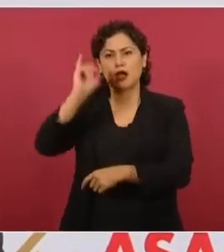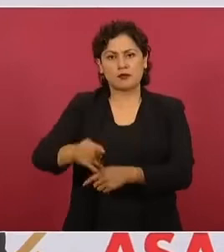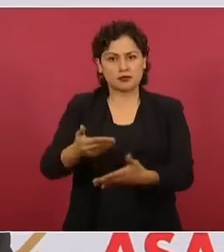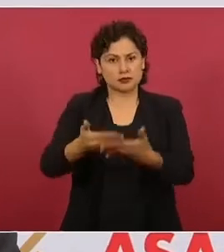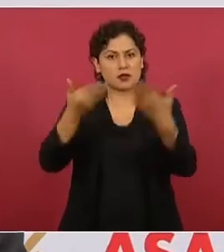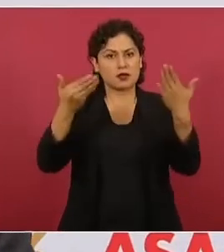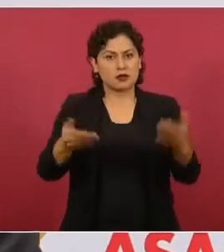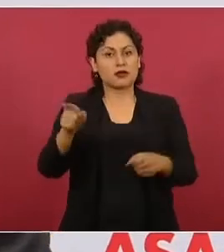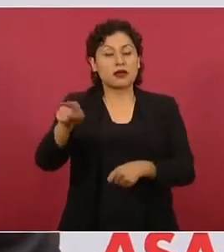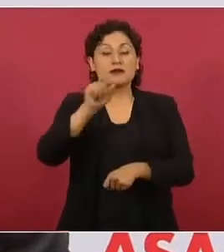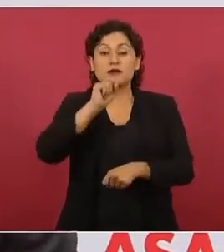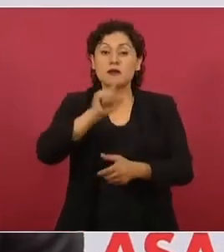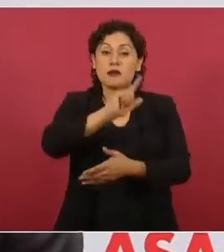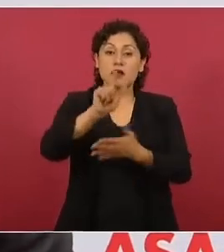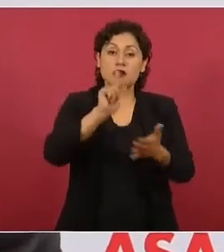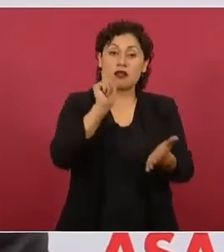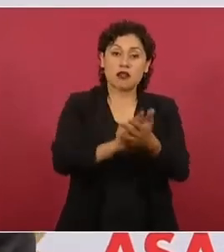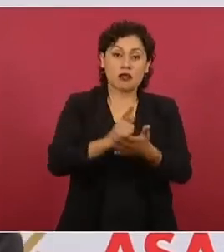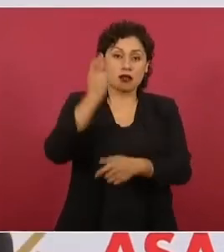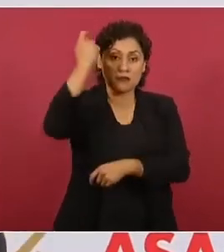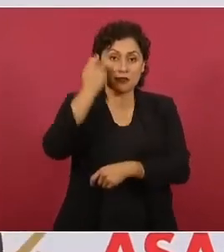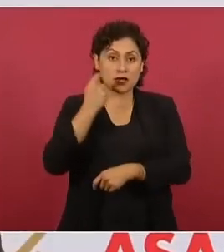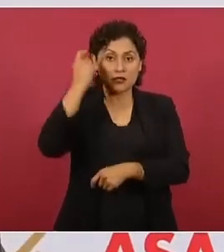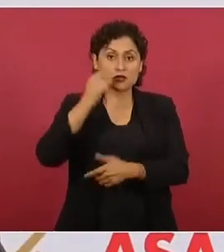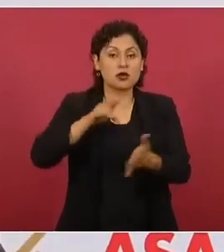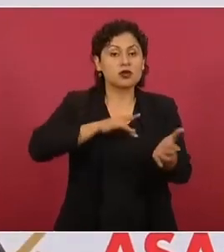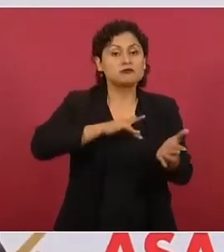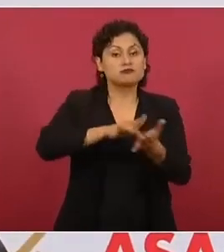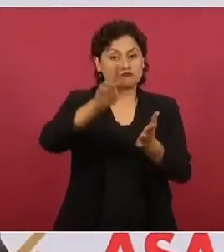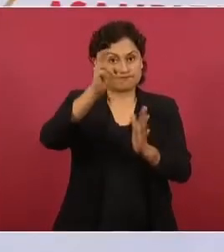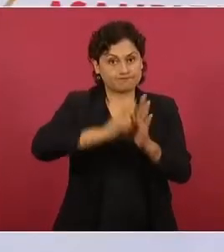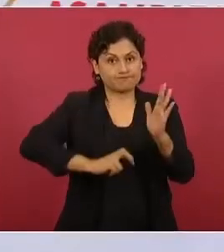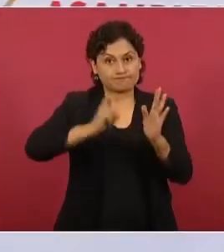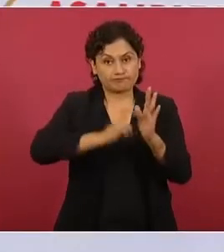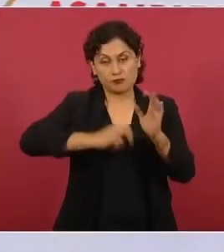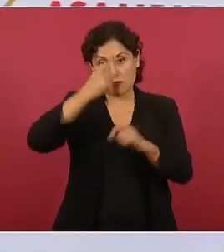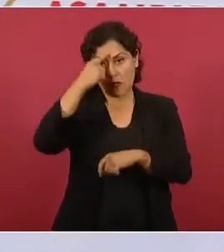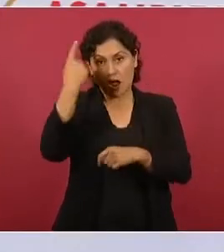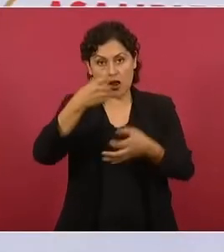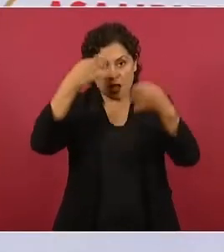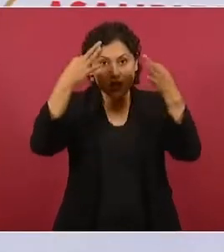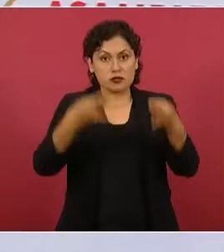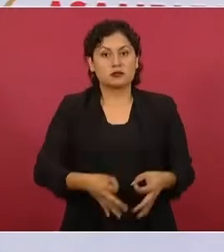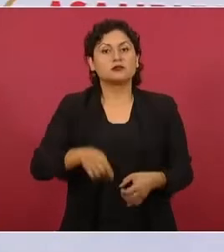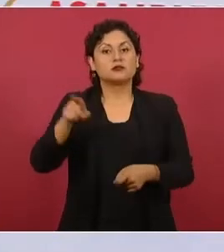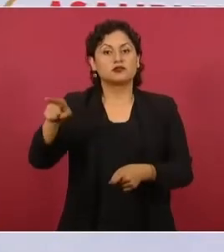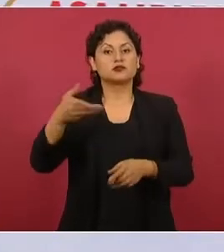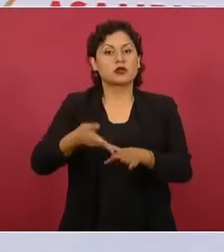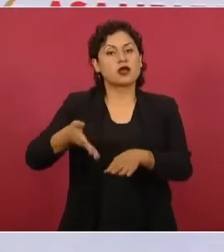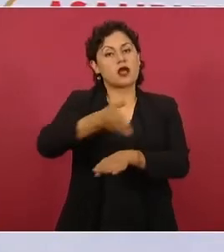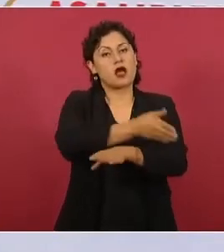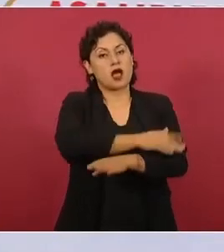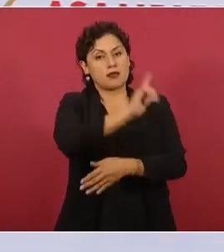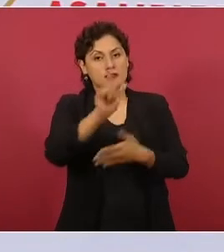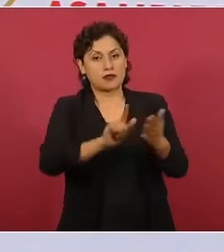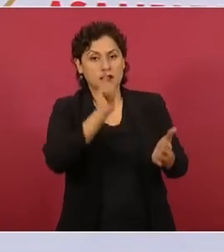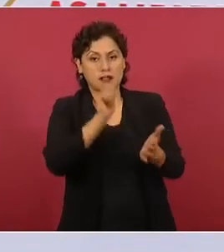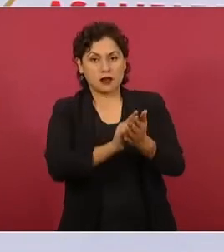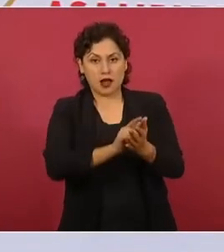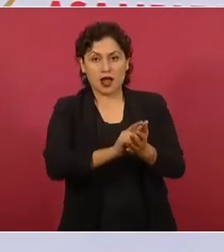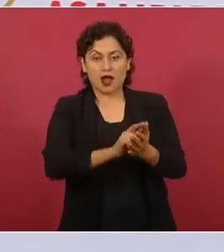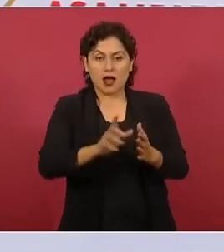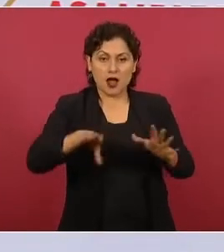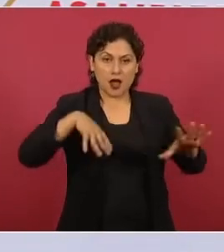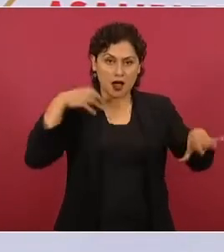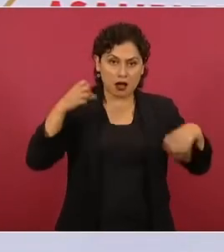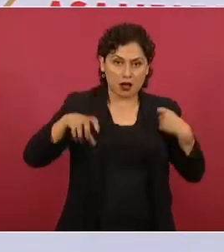pensiones en favor de un retiro digno, que corrigió el abuso del trabajo tercerizado, es